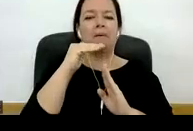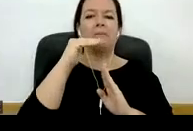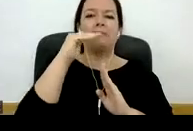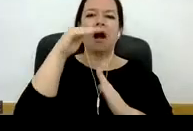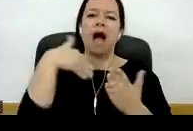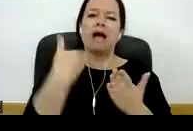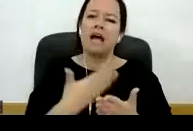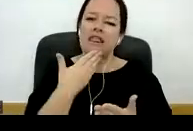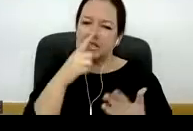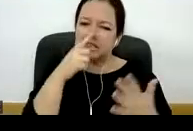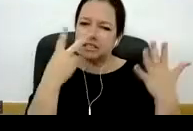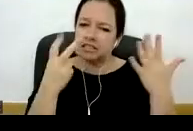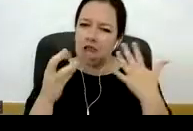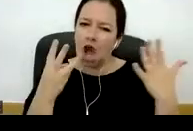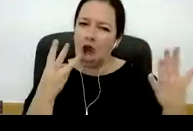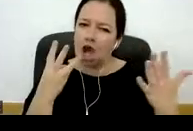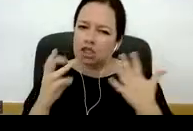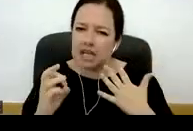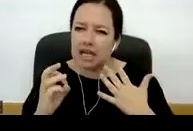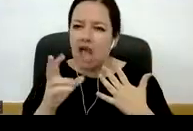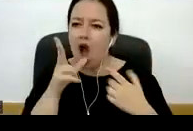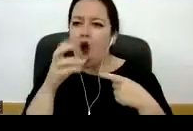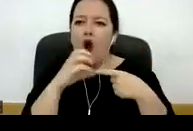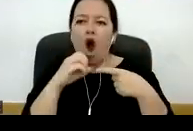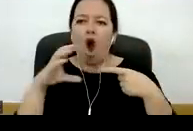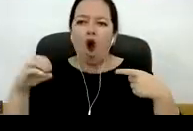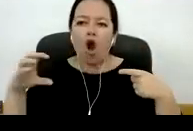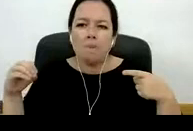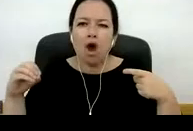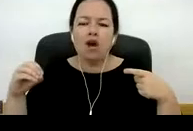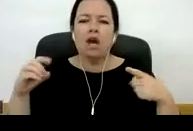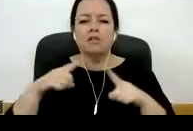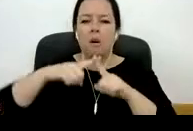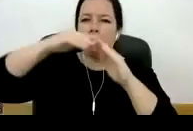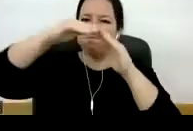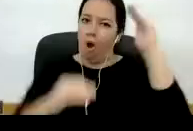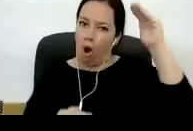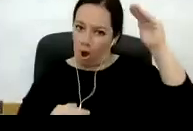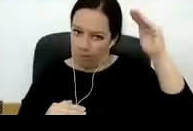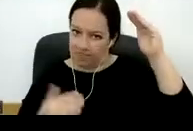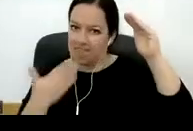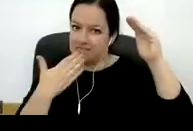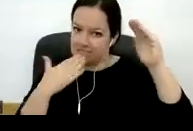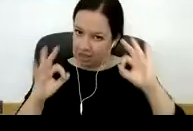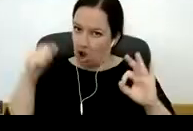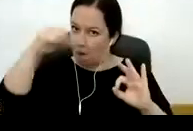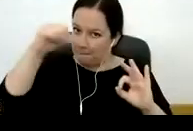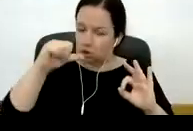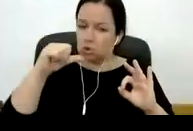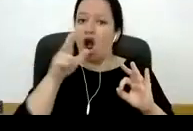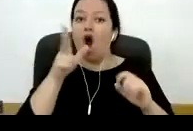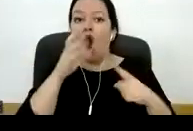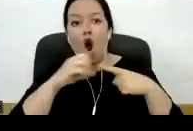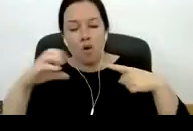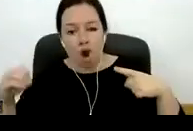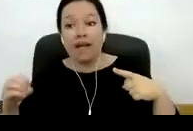70, 80 años, que bajan las hormonas, que disminuyen bruscamente las hormonas masculinas.